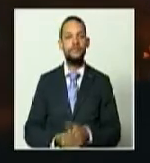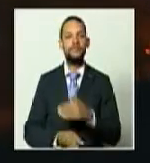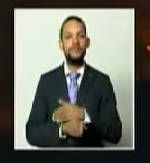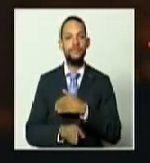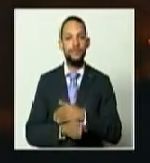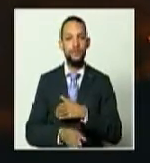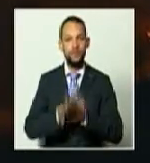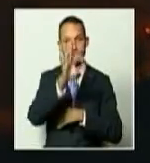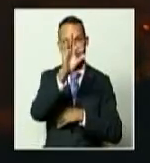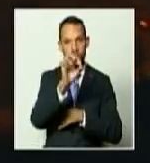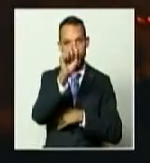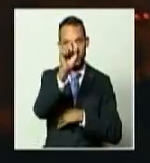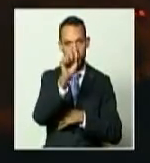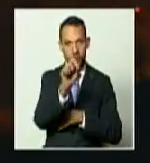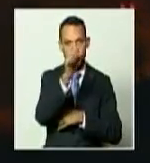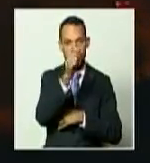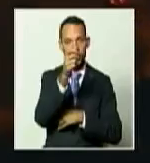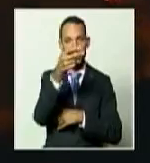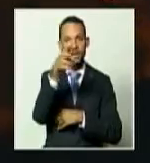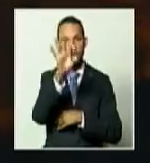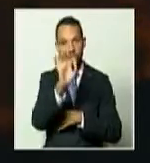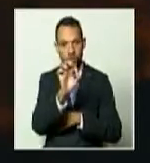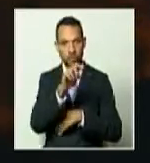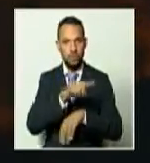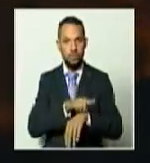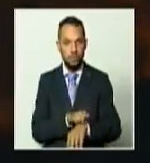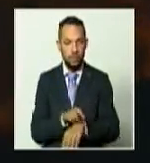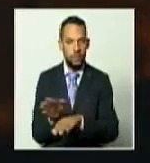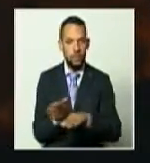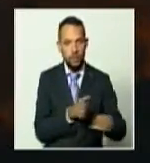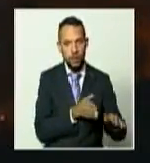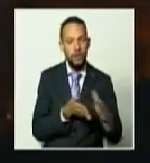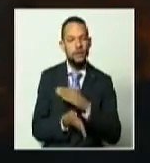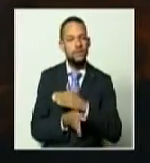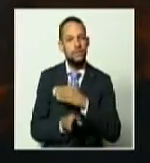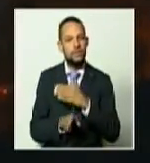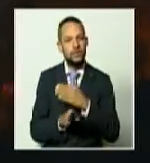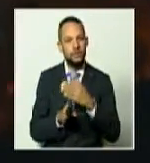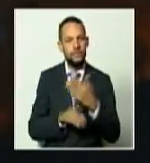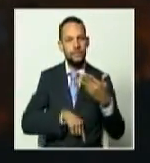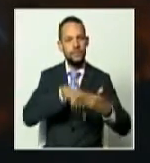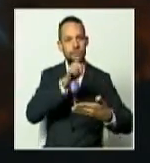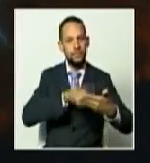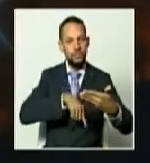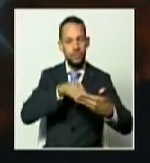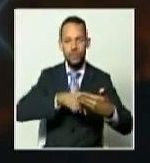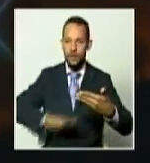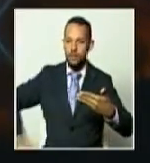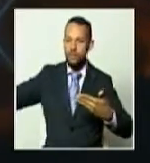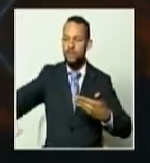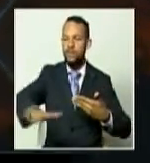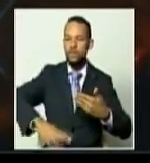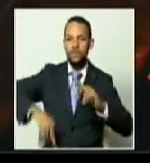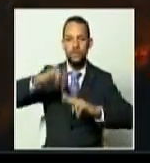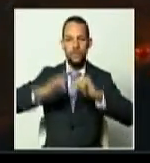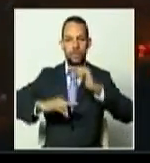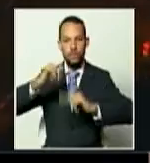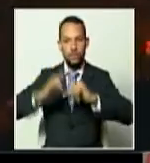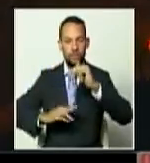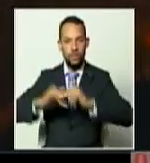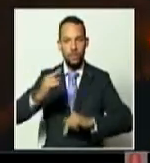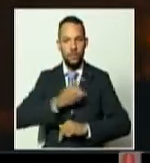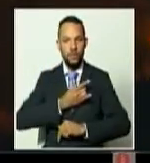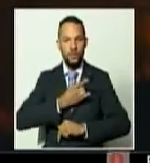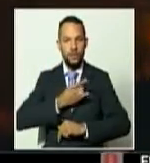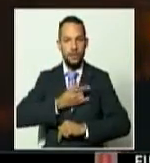Noche, 18 minutos. Gracias por continuar en Telecafé Noticias. Hoy se realizó el acto de formalización de entrega del lote para la Universidad Pública de Caldas en el